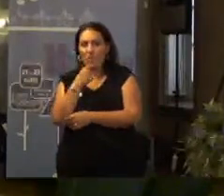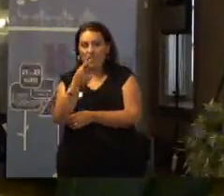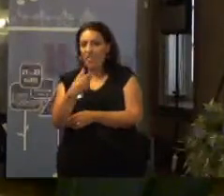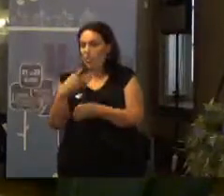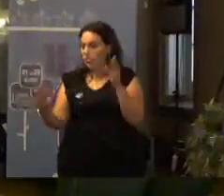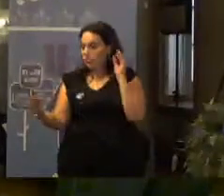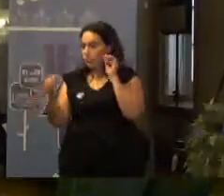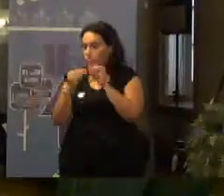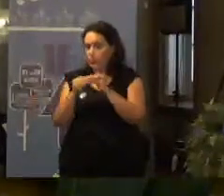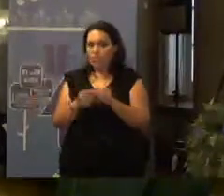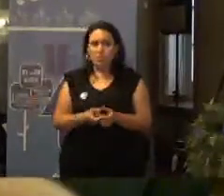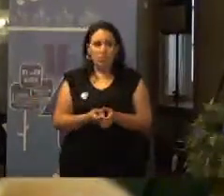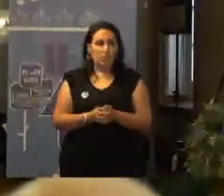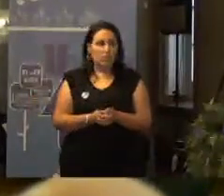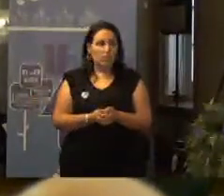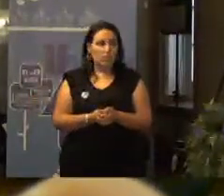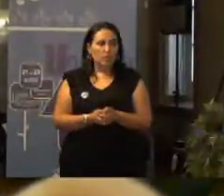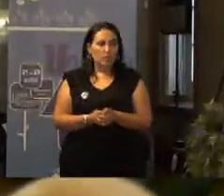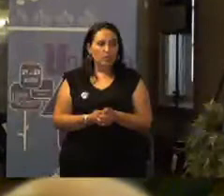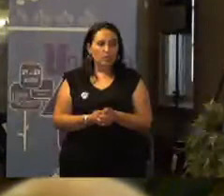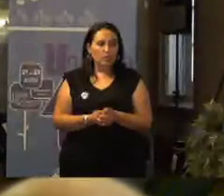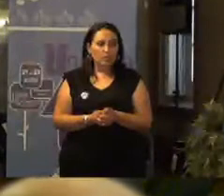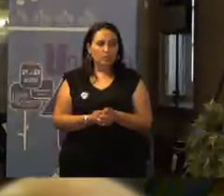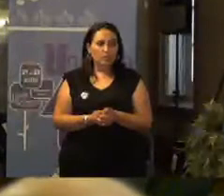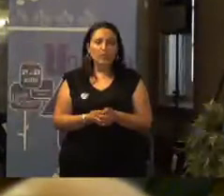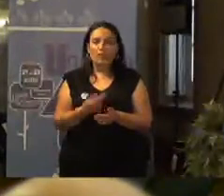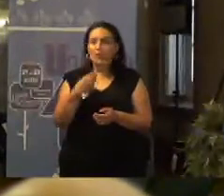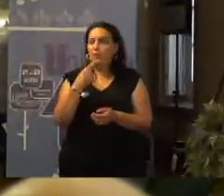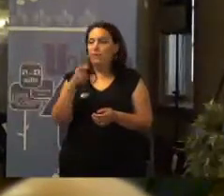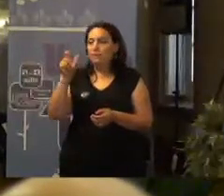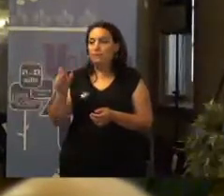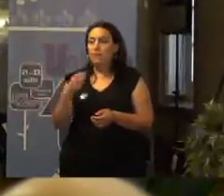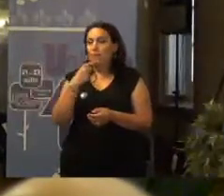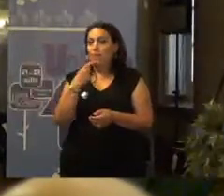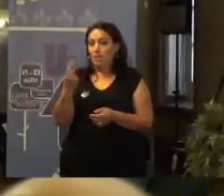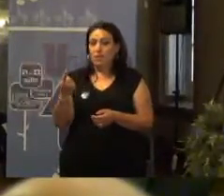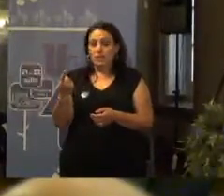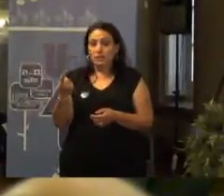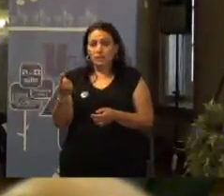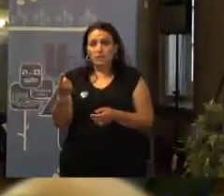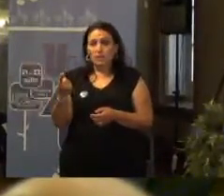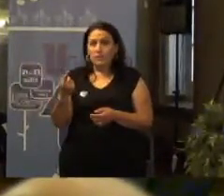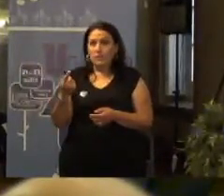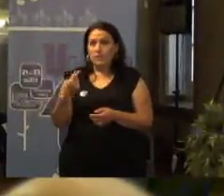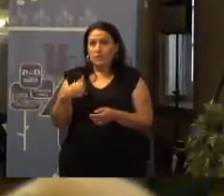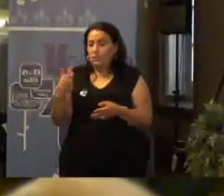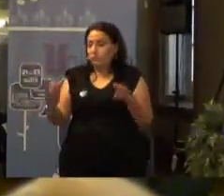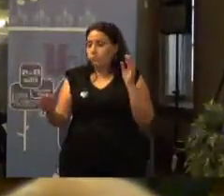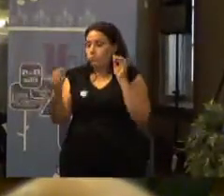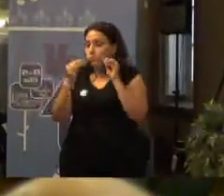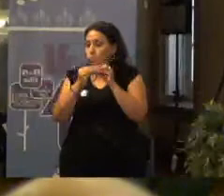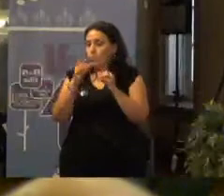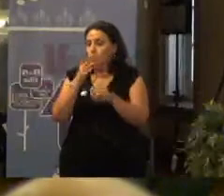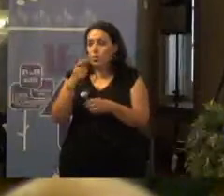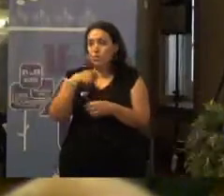O que concordo plenamente e que ademais o que ela di é absolutamente coincidente coa